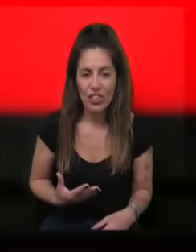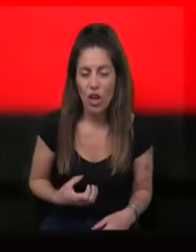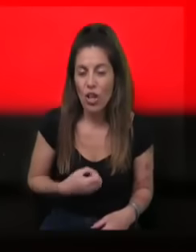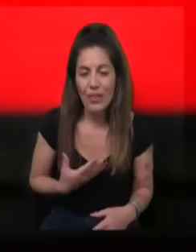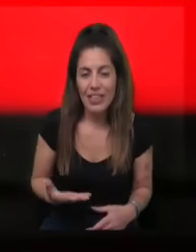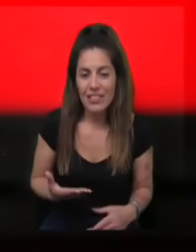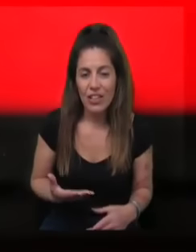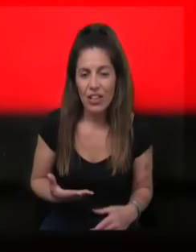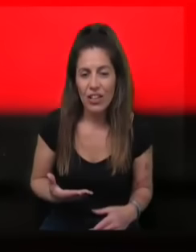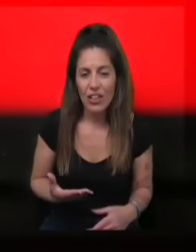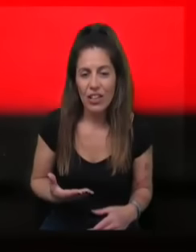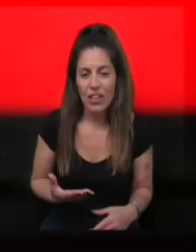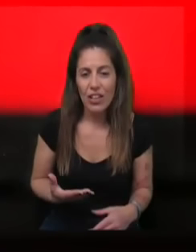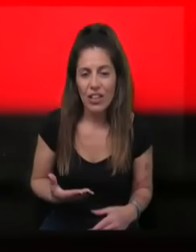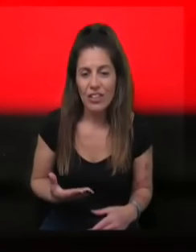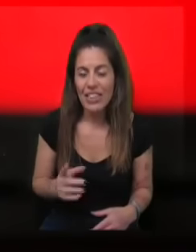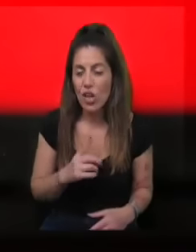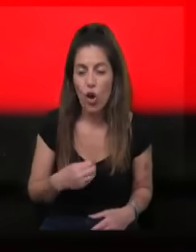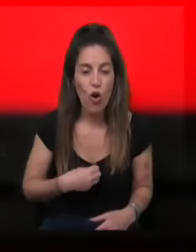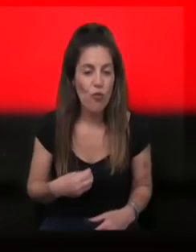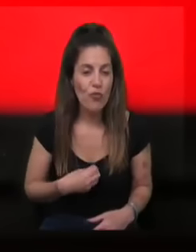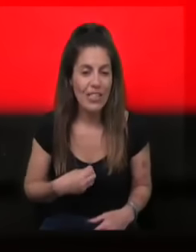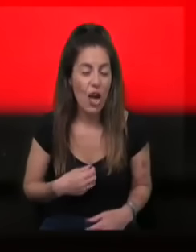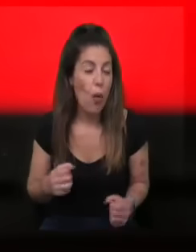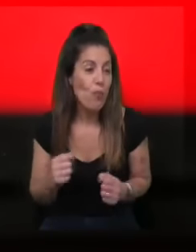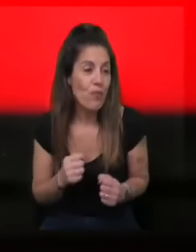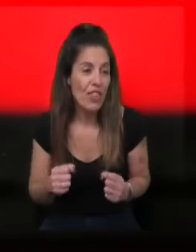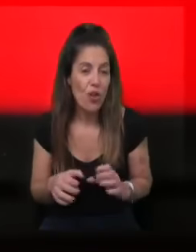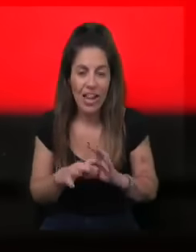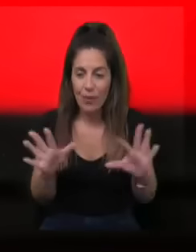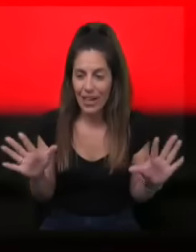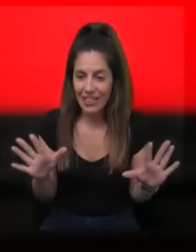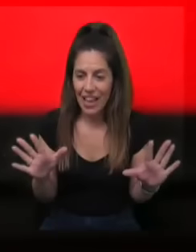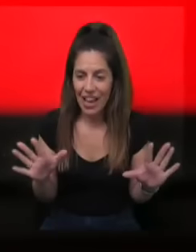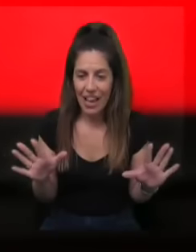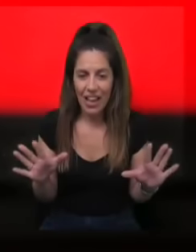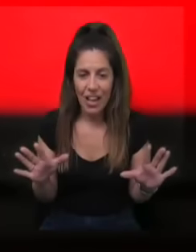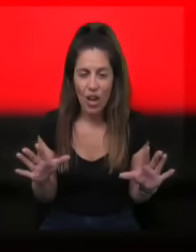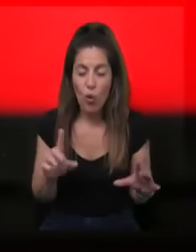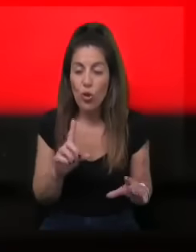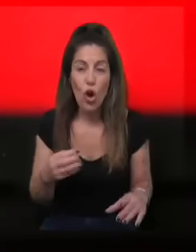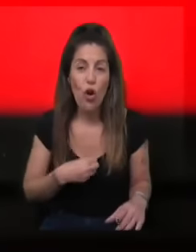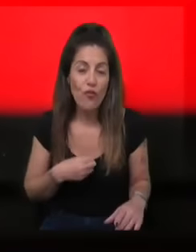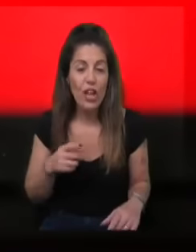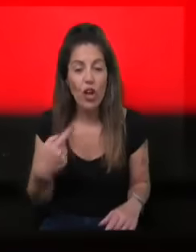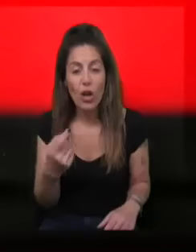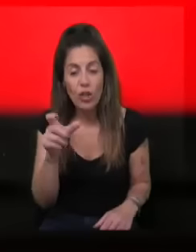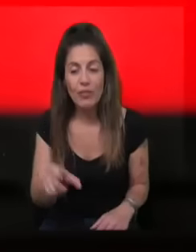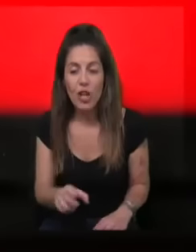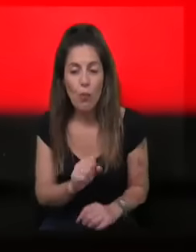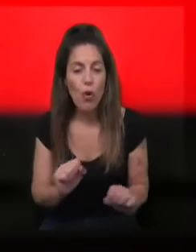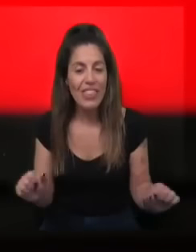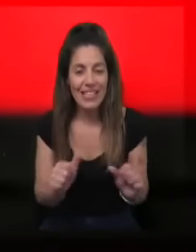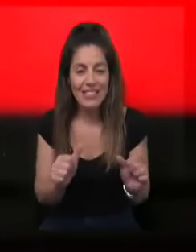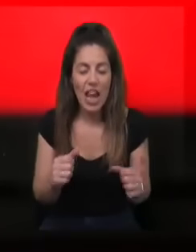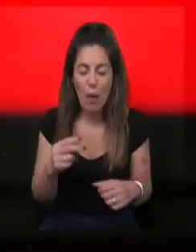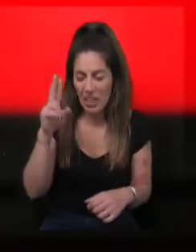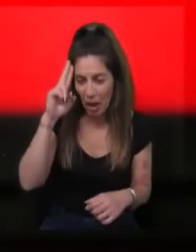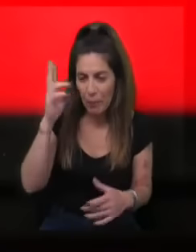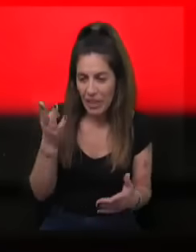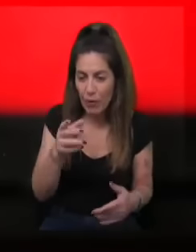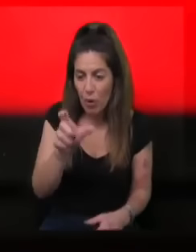vocación liberticida una una descon un miedo a la libertad una desconfianza en lo que el otro puede hacer a mí me parece absolutamente respetable que